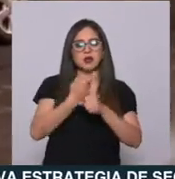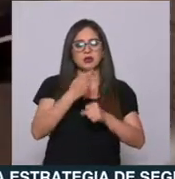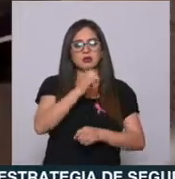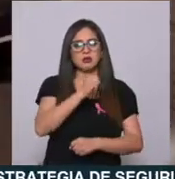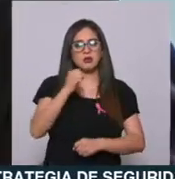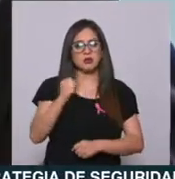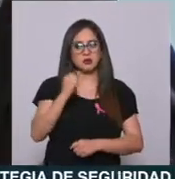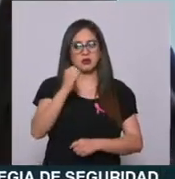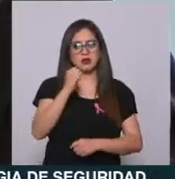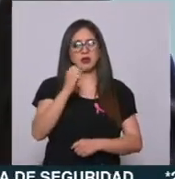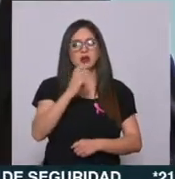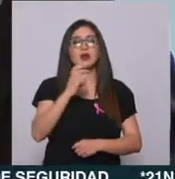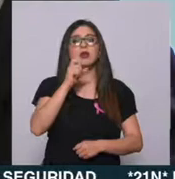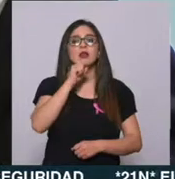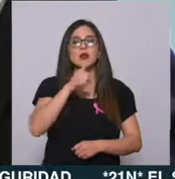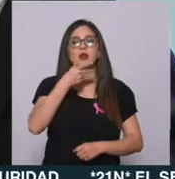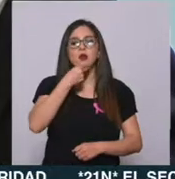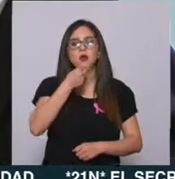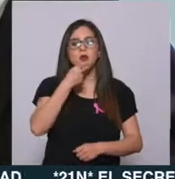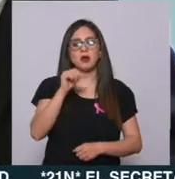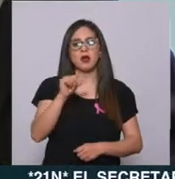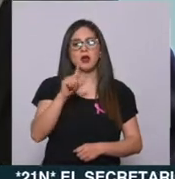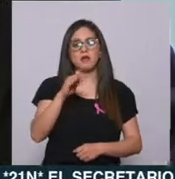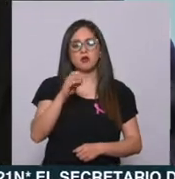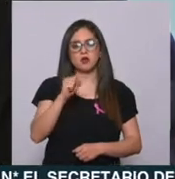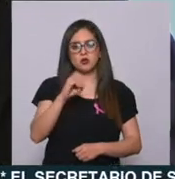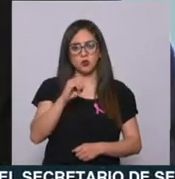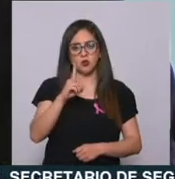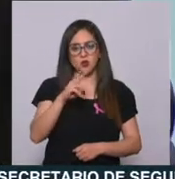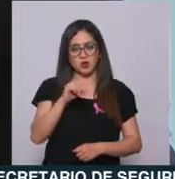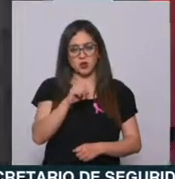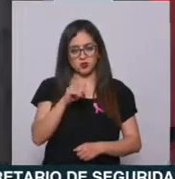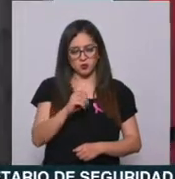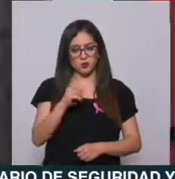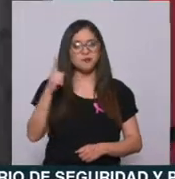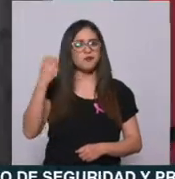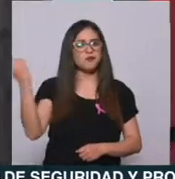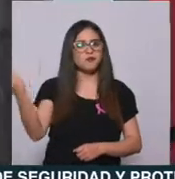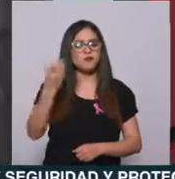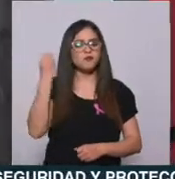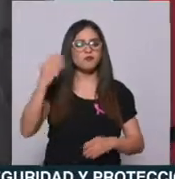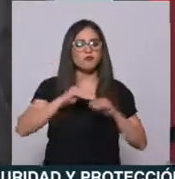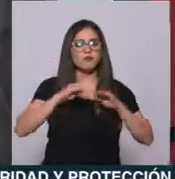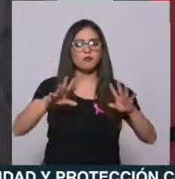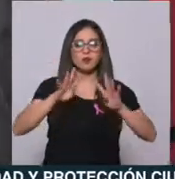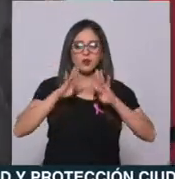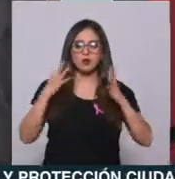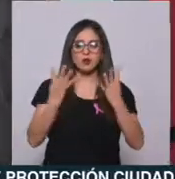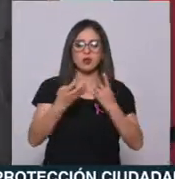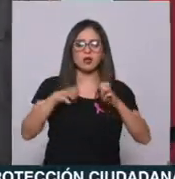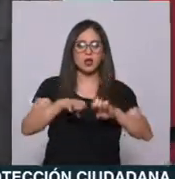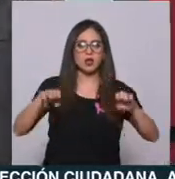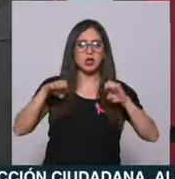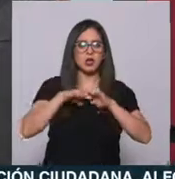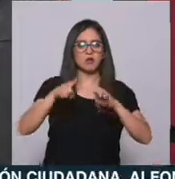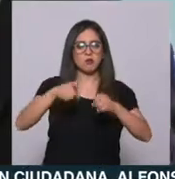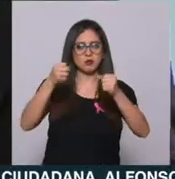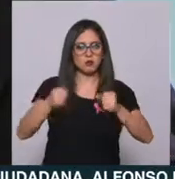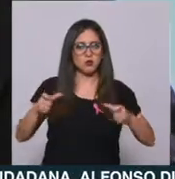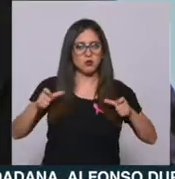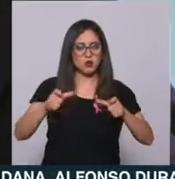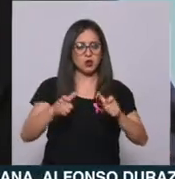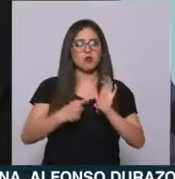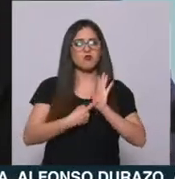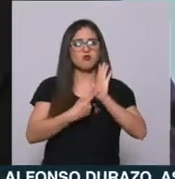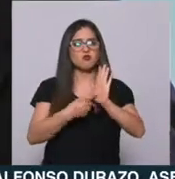Protección Ciudadana, Alfonso Durazo Montaño. En conferencia de prensa junto con integrantes del Gabinete de Seguridad que presentaron un